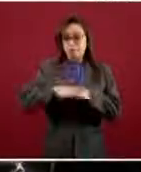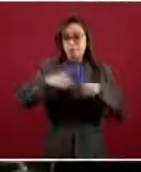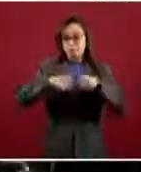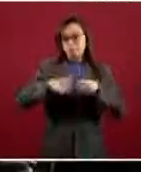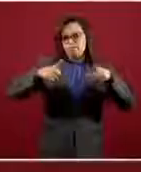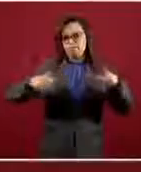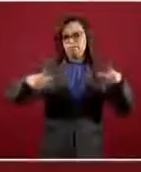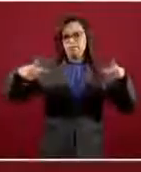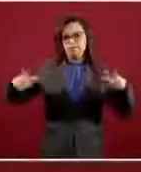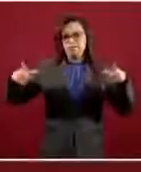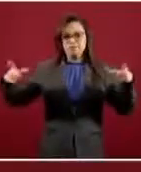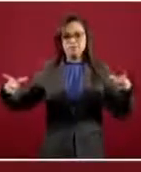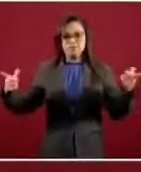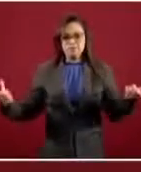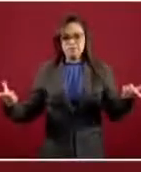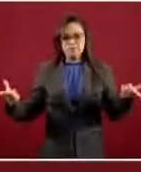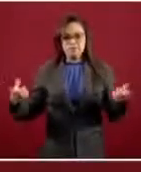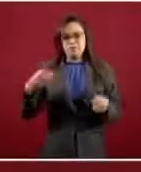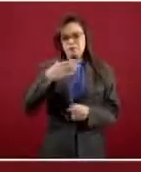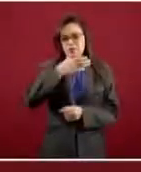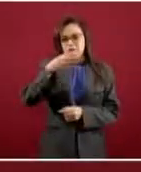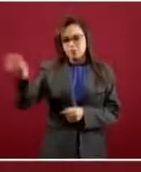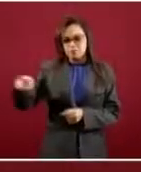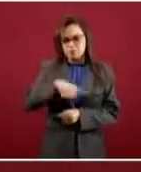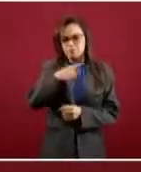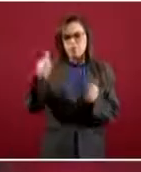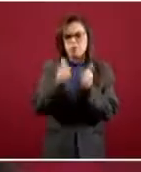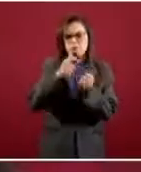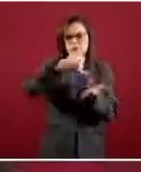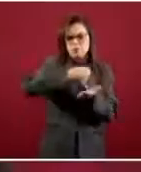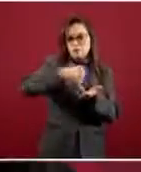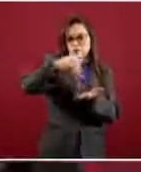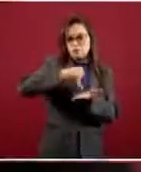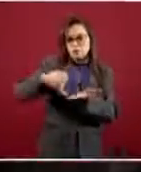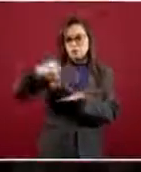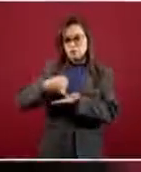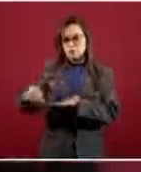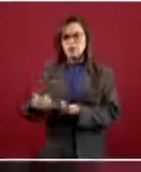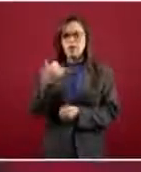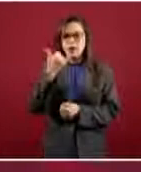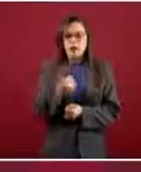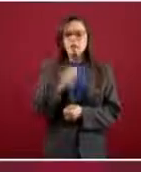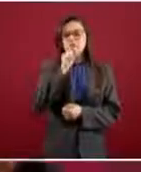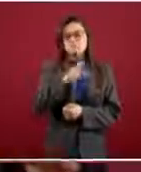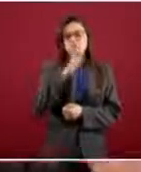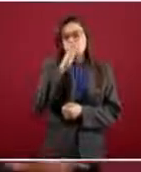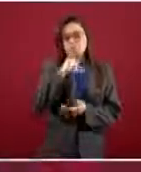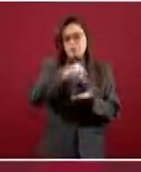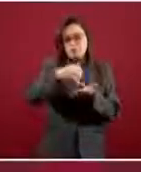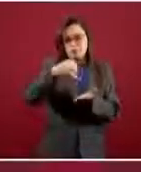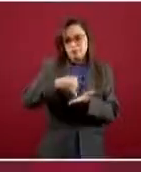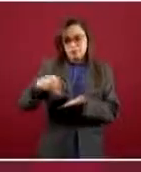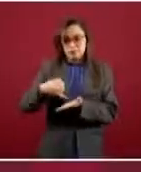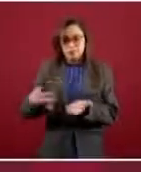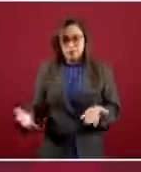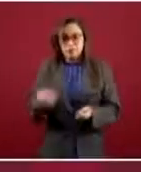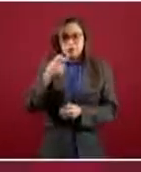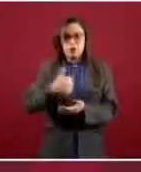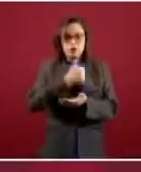territorio, campos cultivables y campos no cultivables entre una feudo, una ciudad y